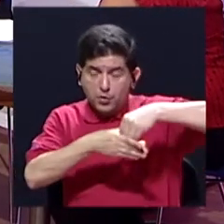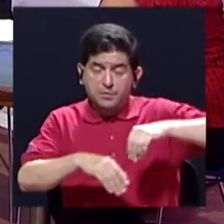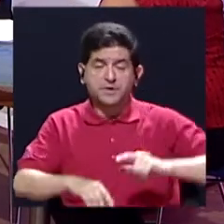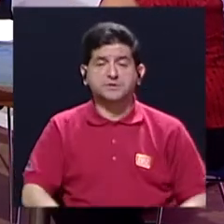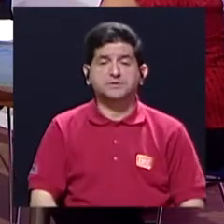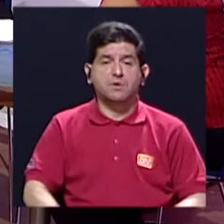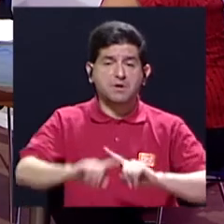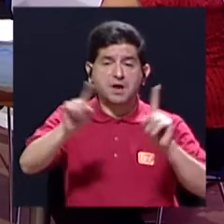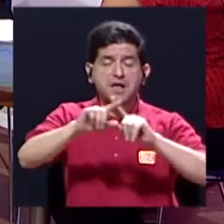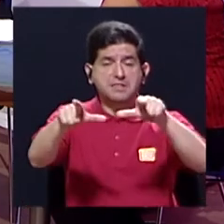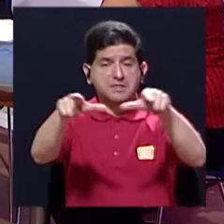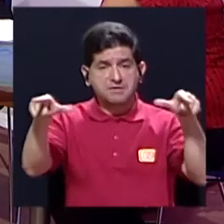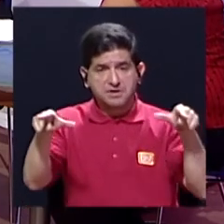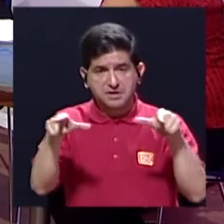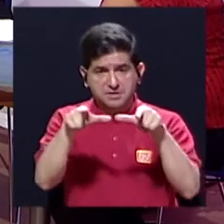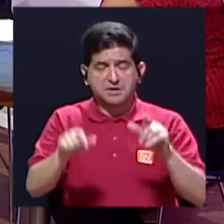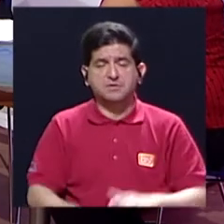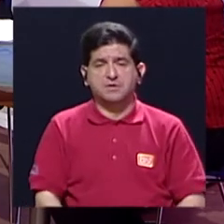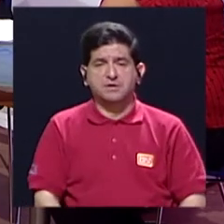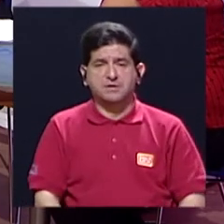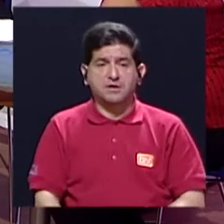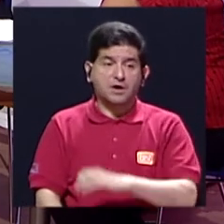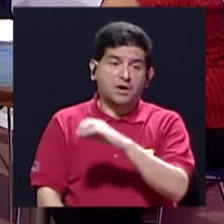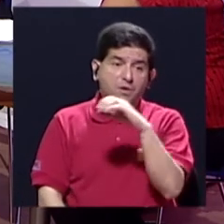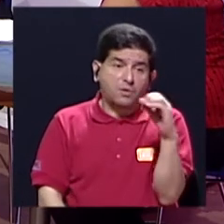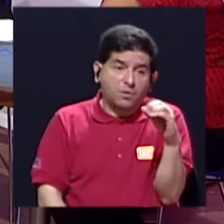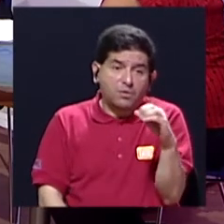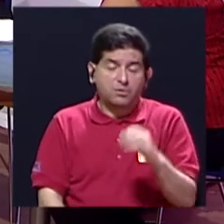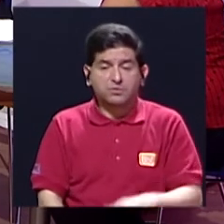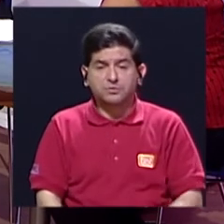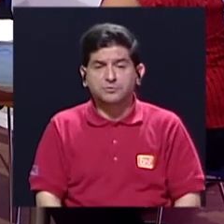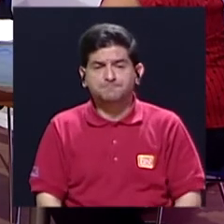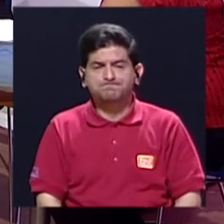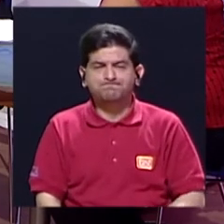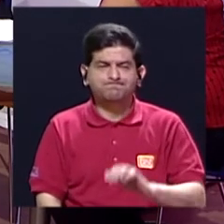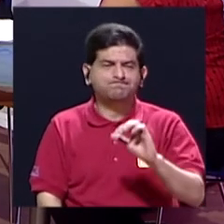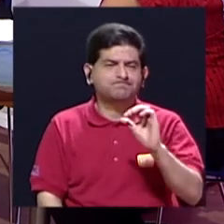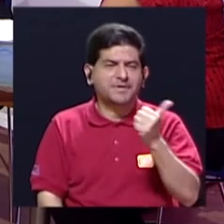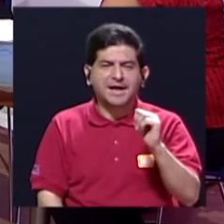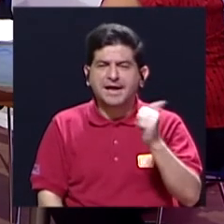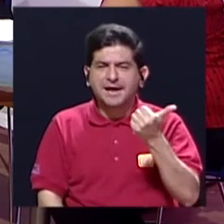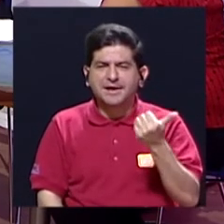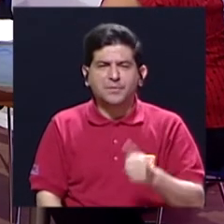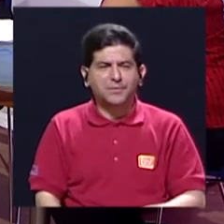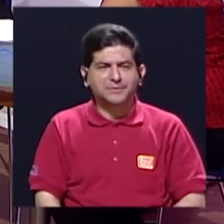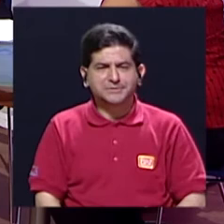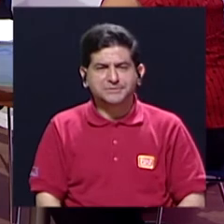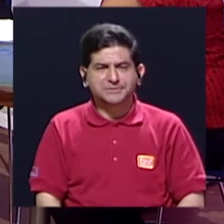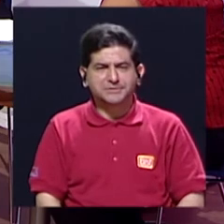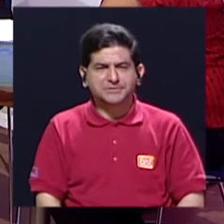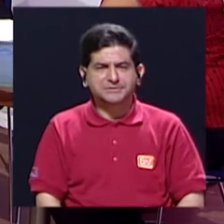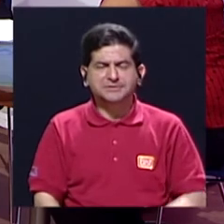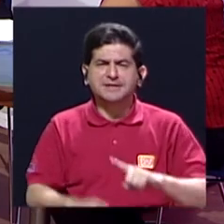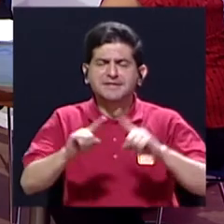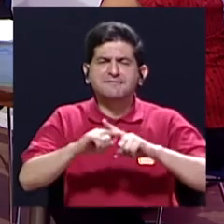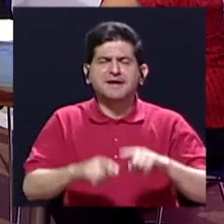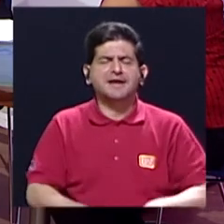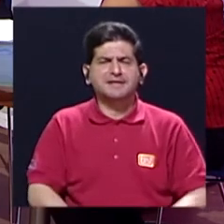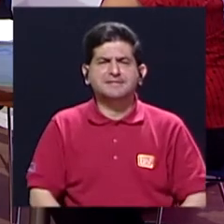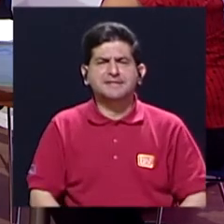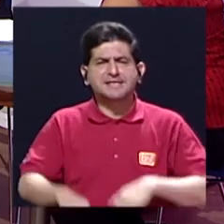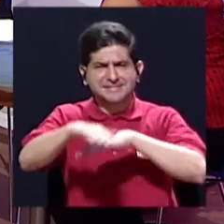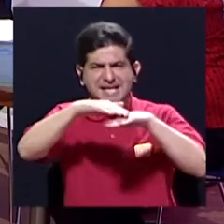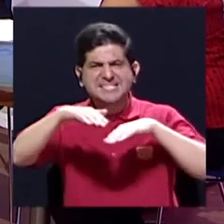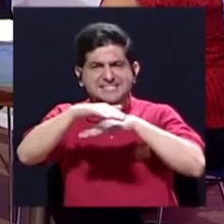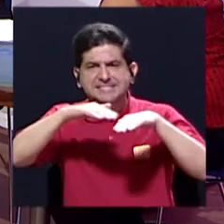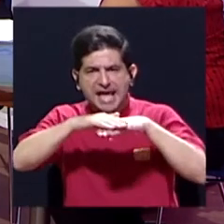otras sedes de la universidad